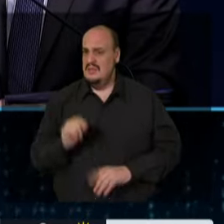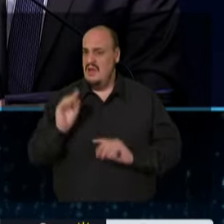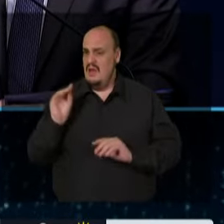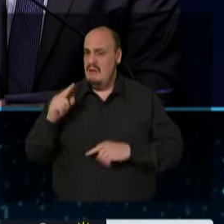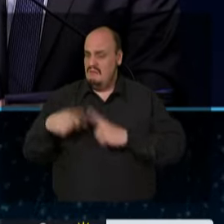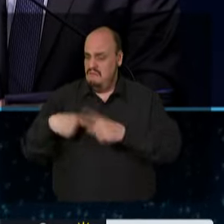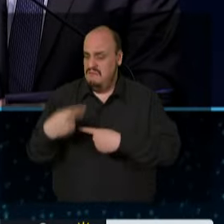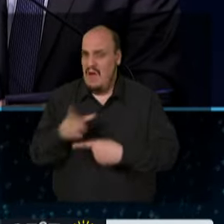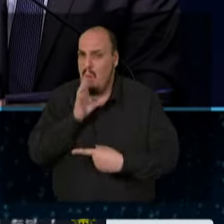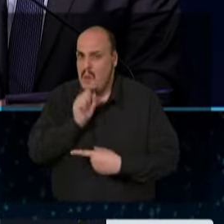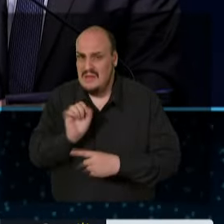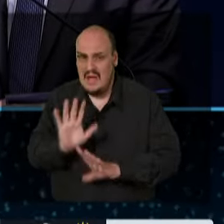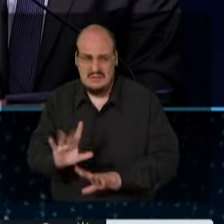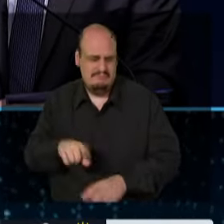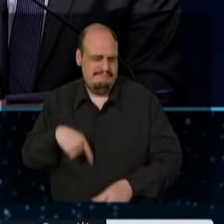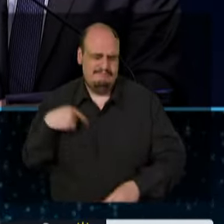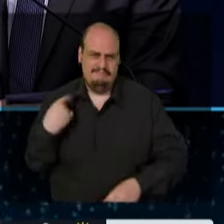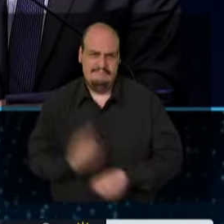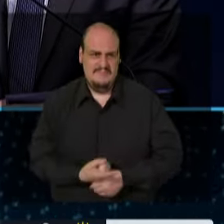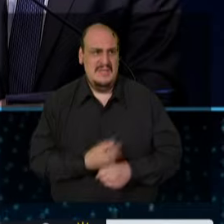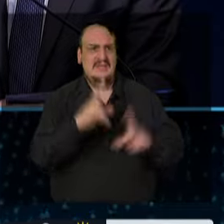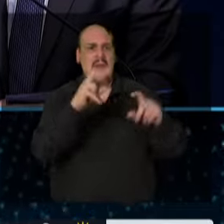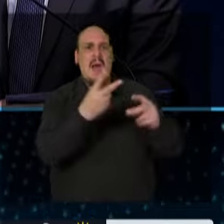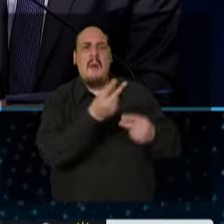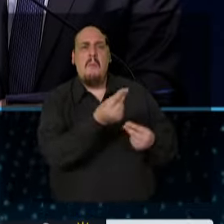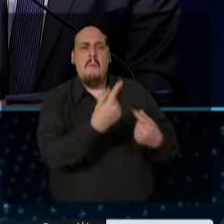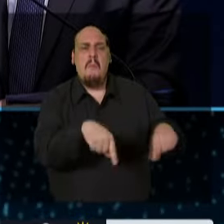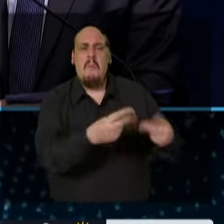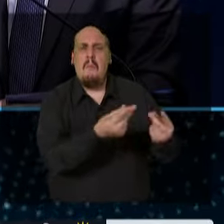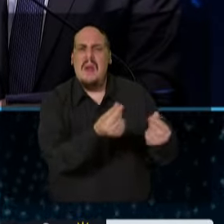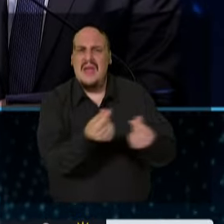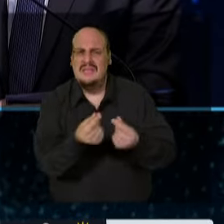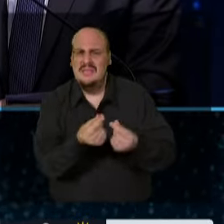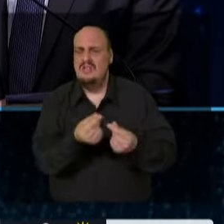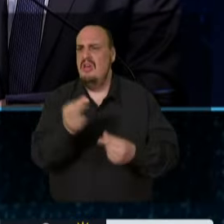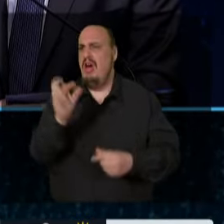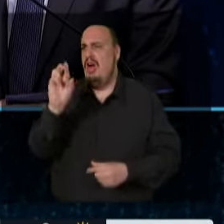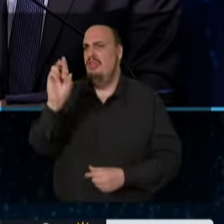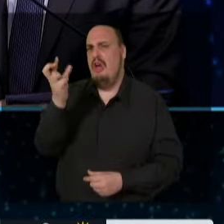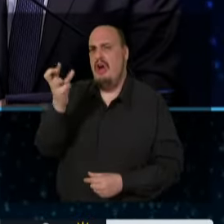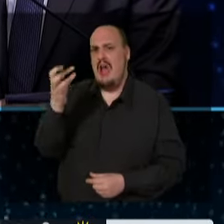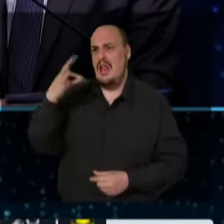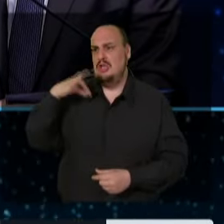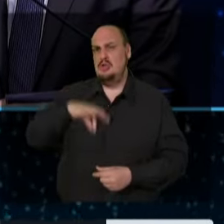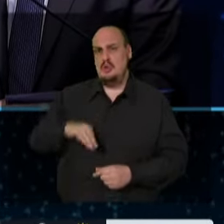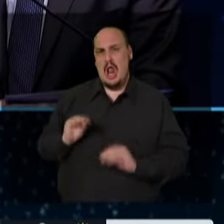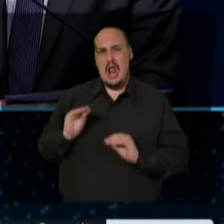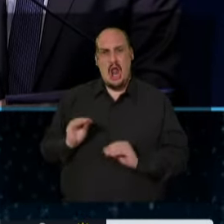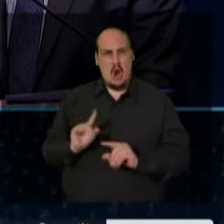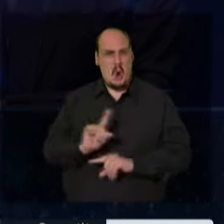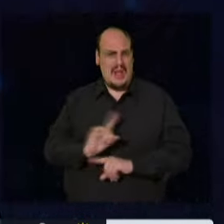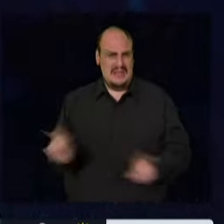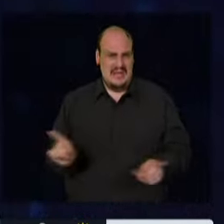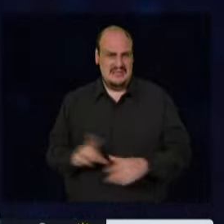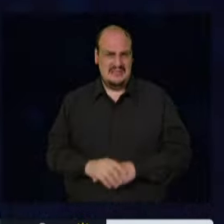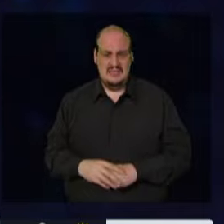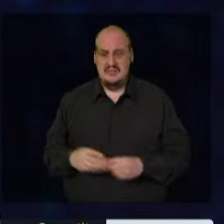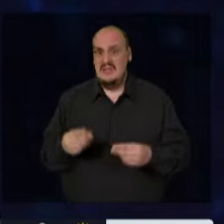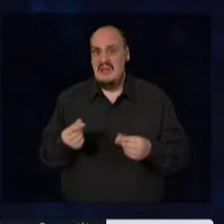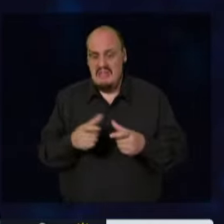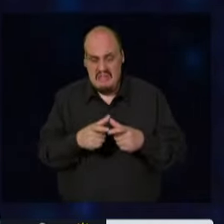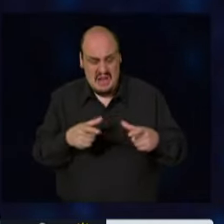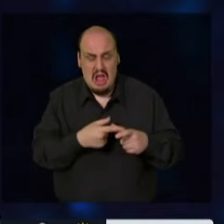más. Correr detrás de los precios, del dólar, de los sueldos que no alcanzan, del dinero que no te